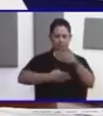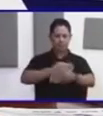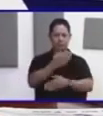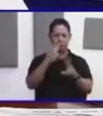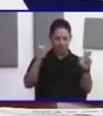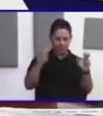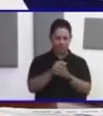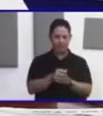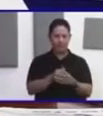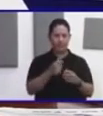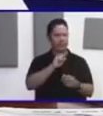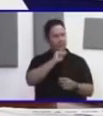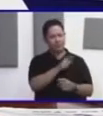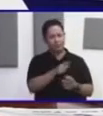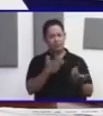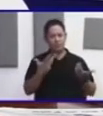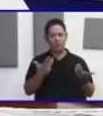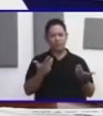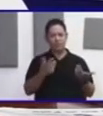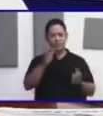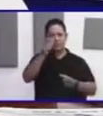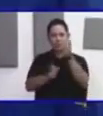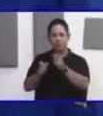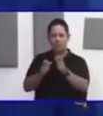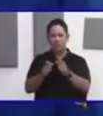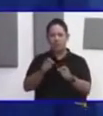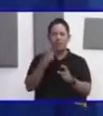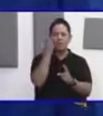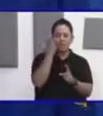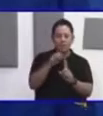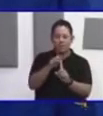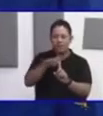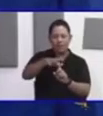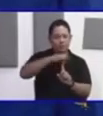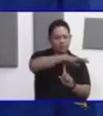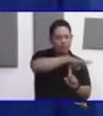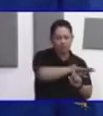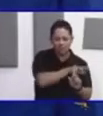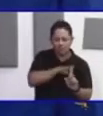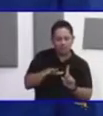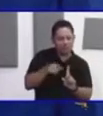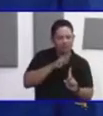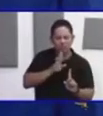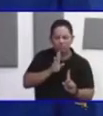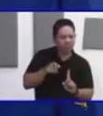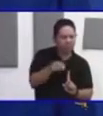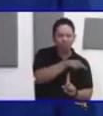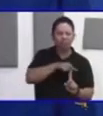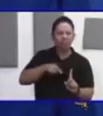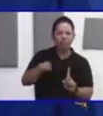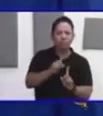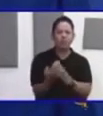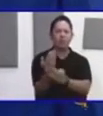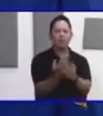el cerco epidemiológico de los casos atendidos, secretario? ¿Ha habido mayor propagación? ¿Ha habido casos